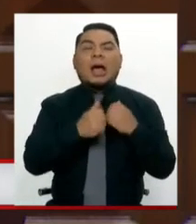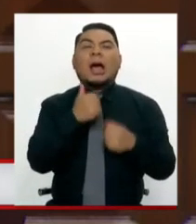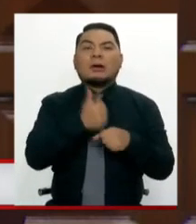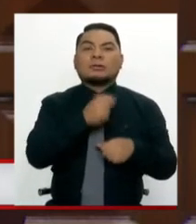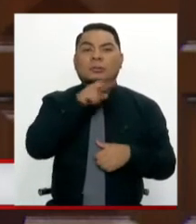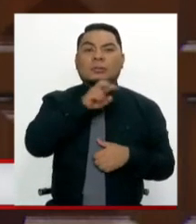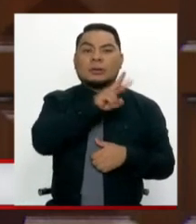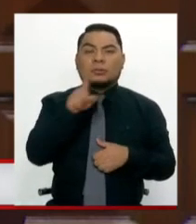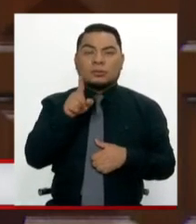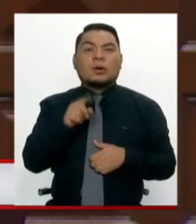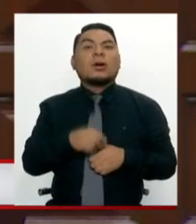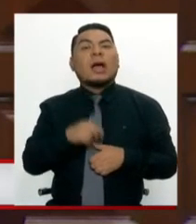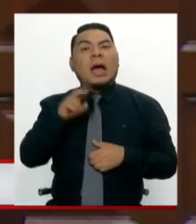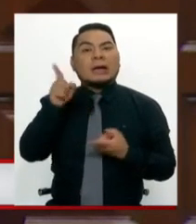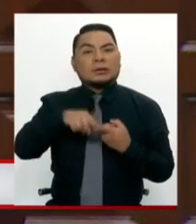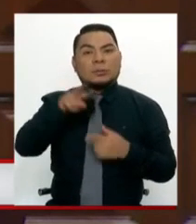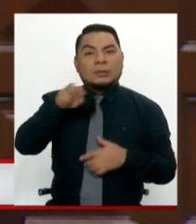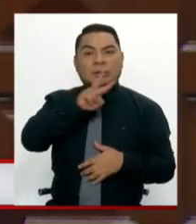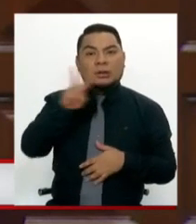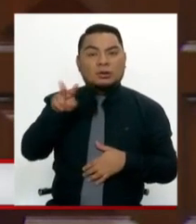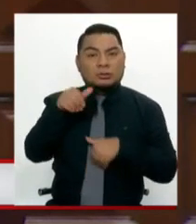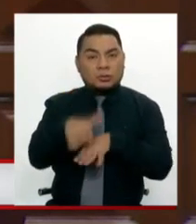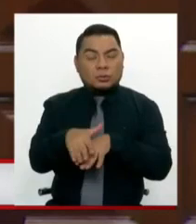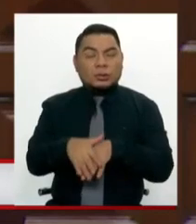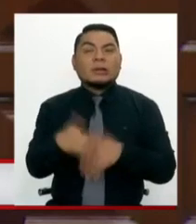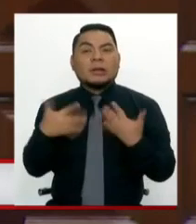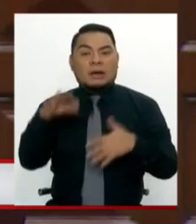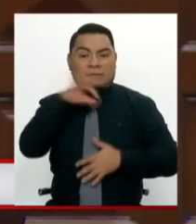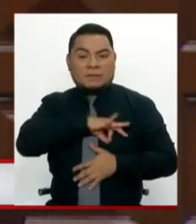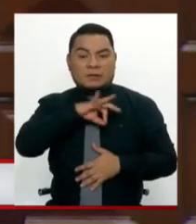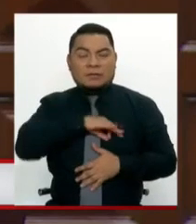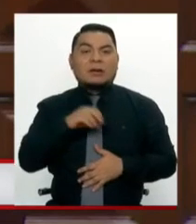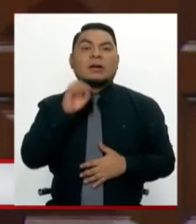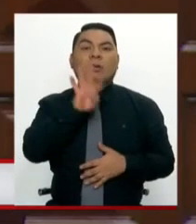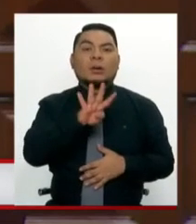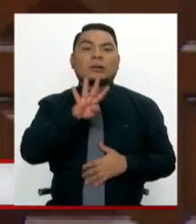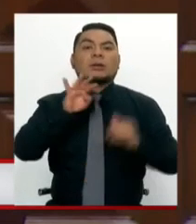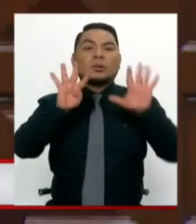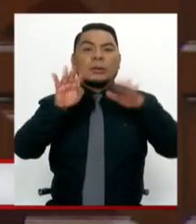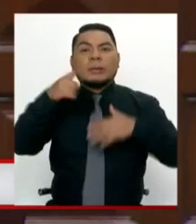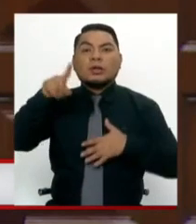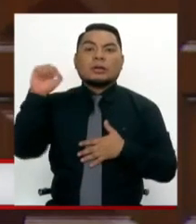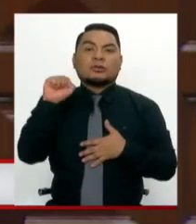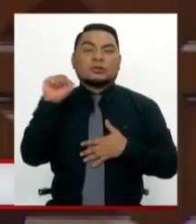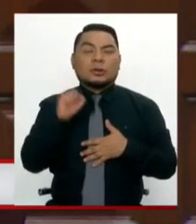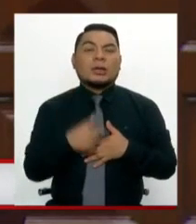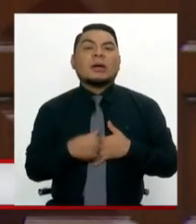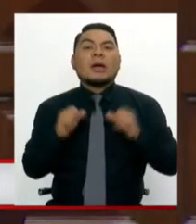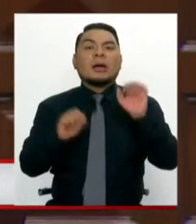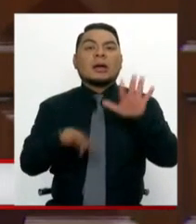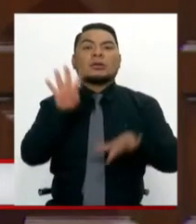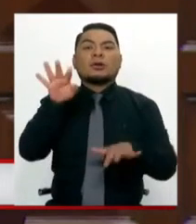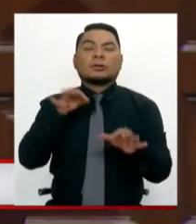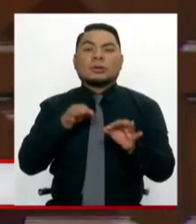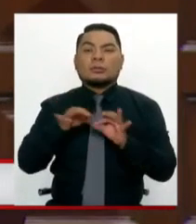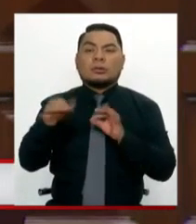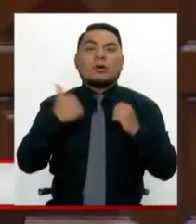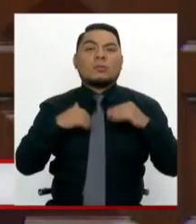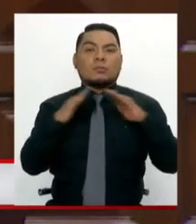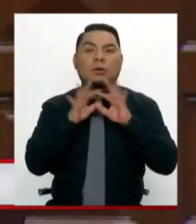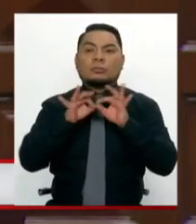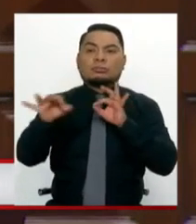de 2022, se benefició con la transferencia de 49 millones de soles a 14 gobiernos